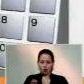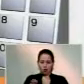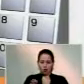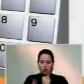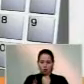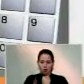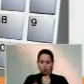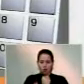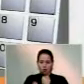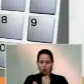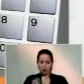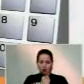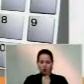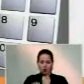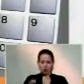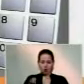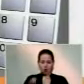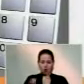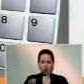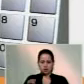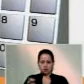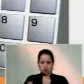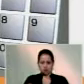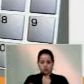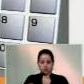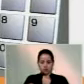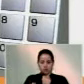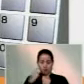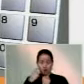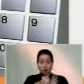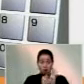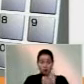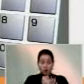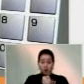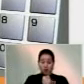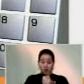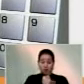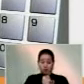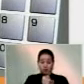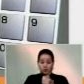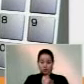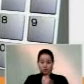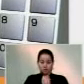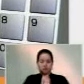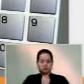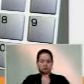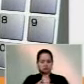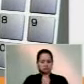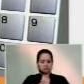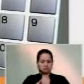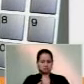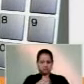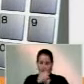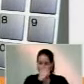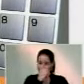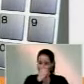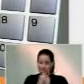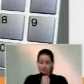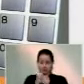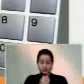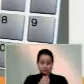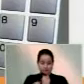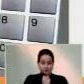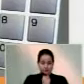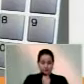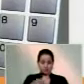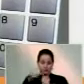Febres, y la verdad es que se mostraron bastante satisfechos de su labor aquí. Tuvieron una